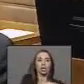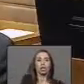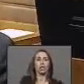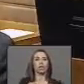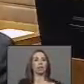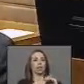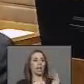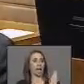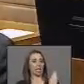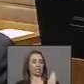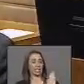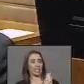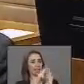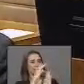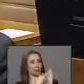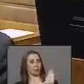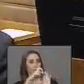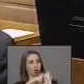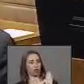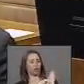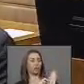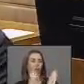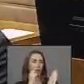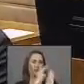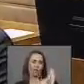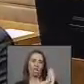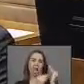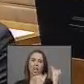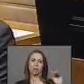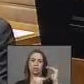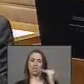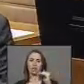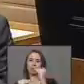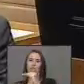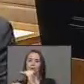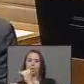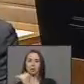supera porcentualmente el aporte público y en consecuencia